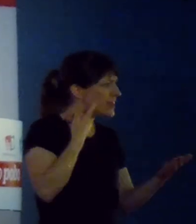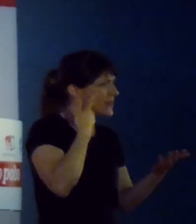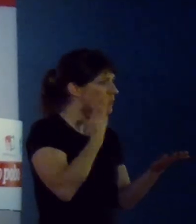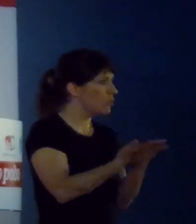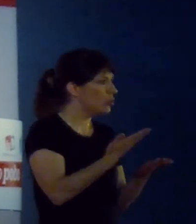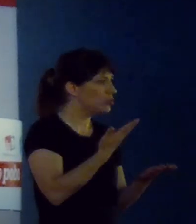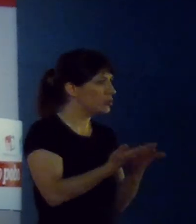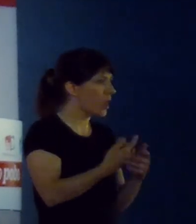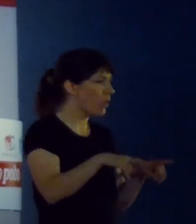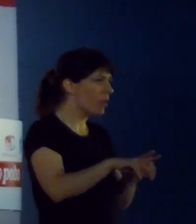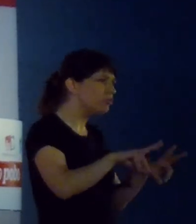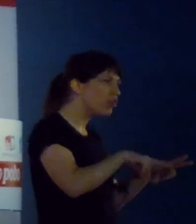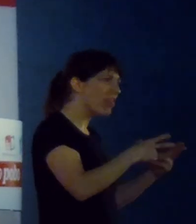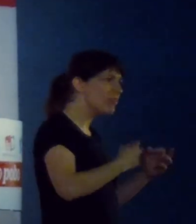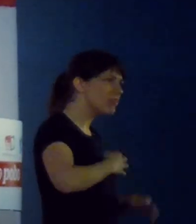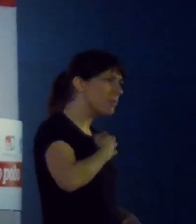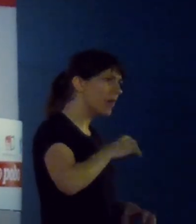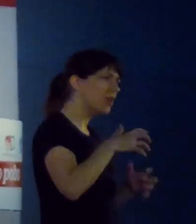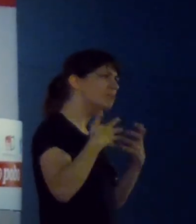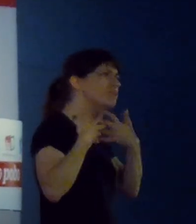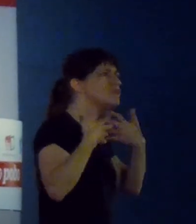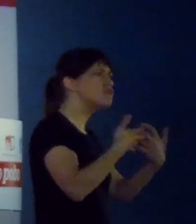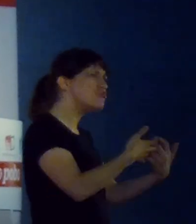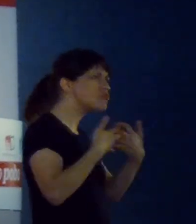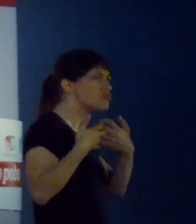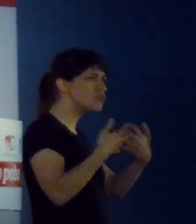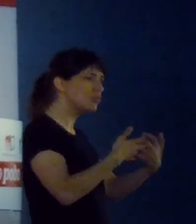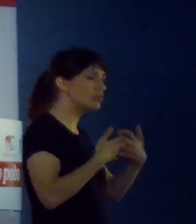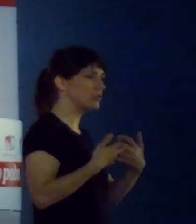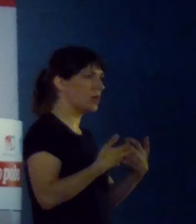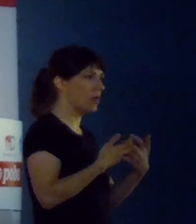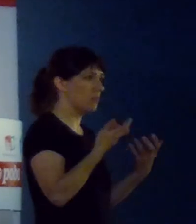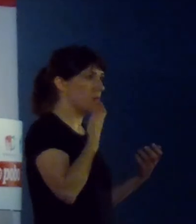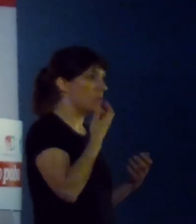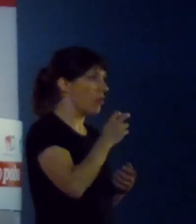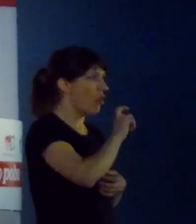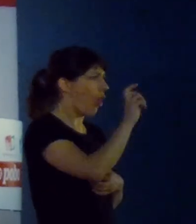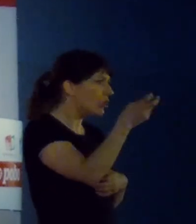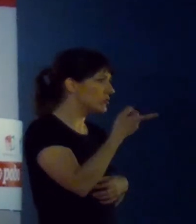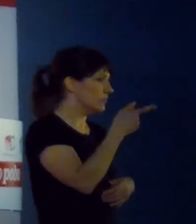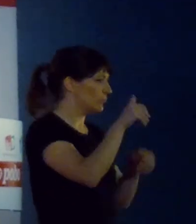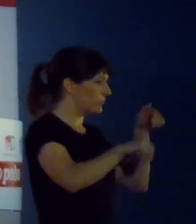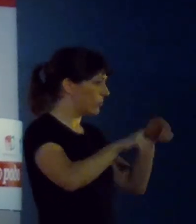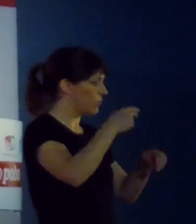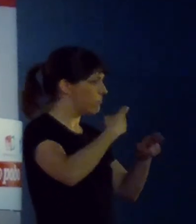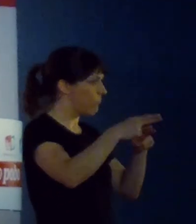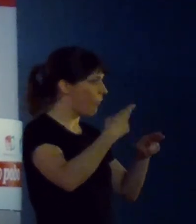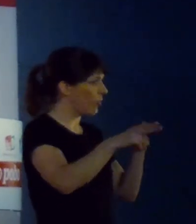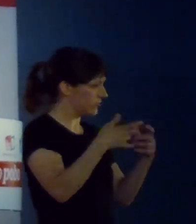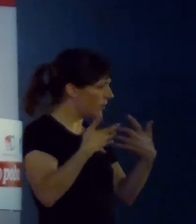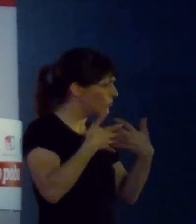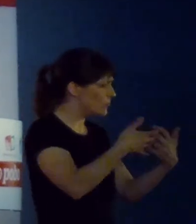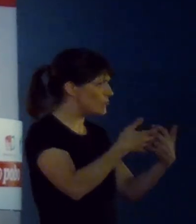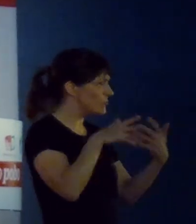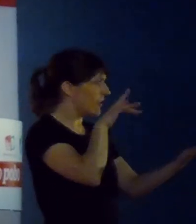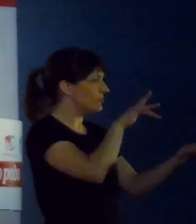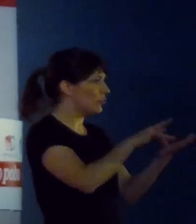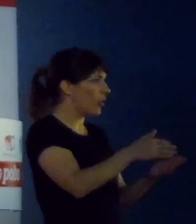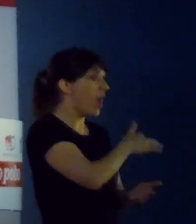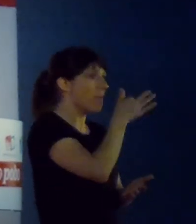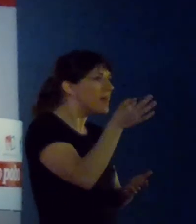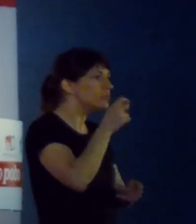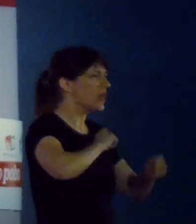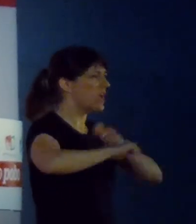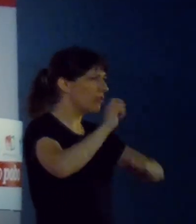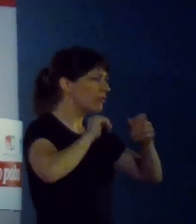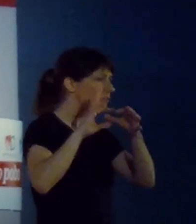loita na sociedade civil, outros na loita nas institucións políticas, outros simplemente no